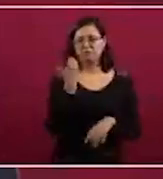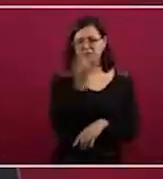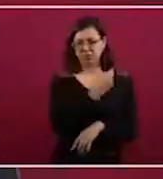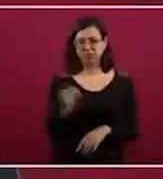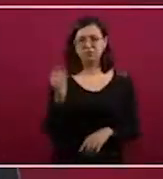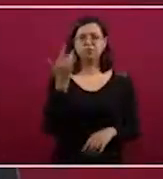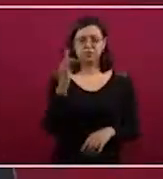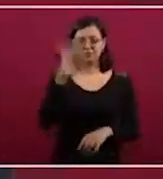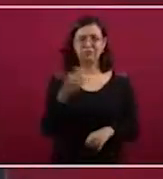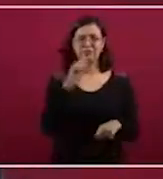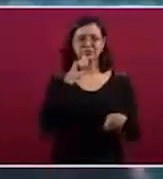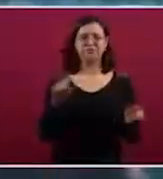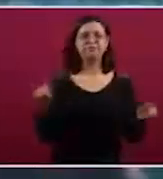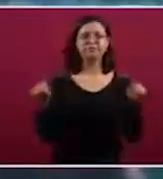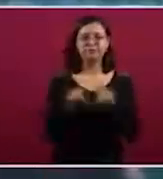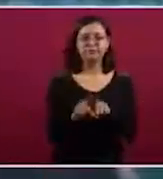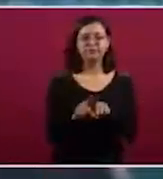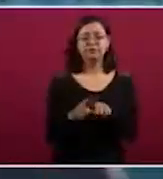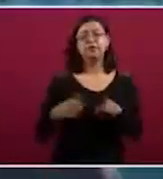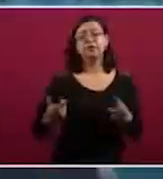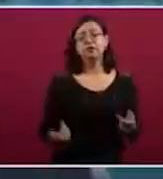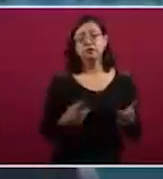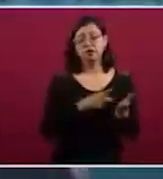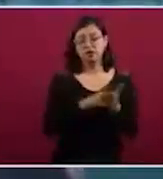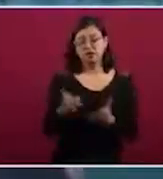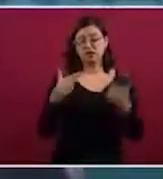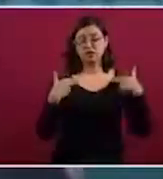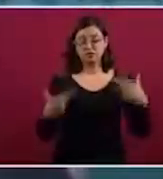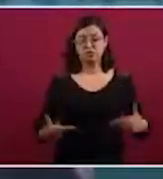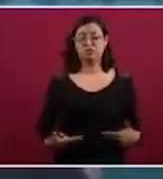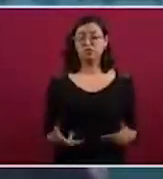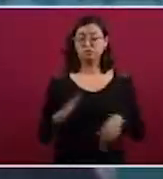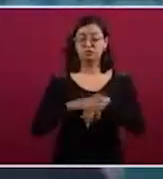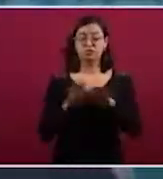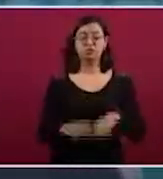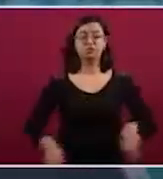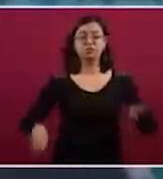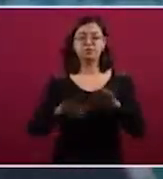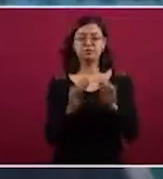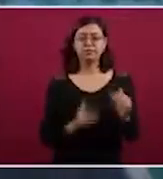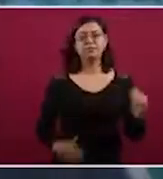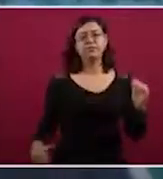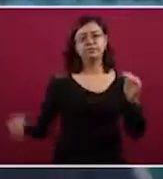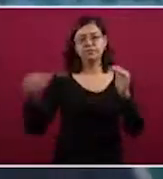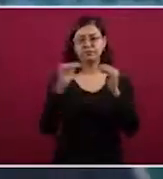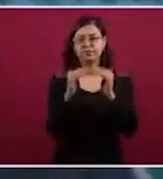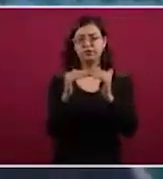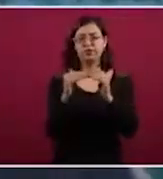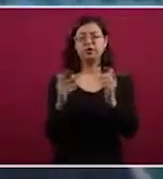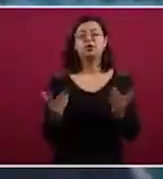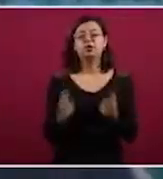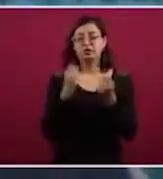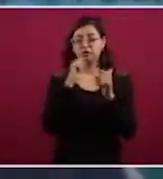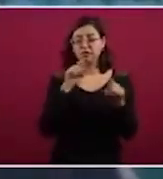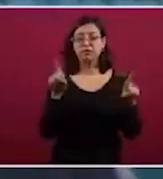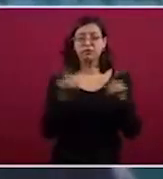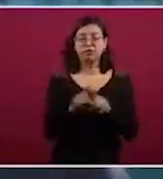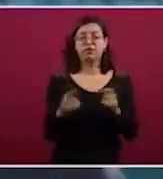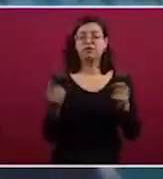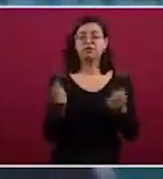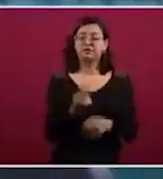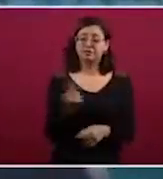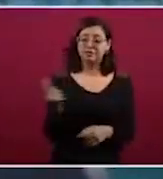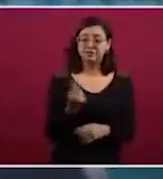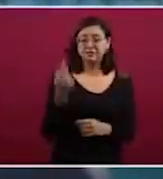igualdad, además de ser un derecho humano fundamental, es imprescindible para lograr